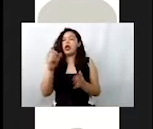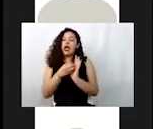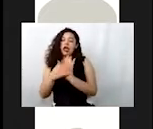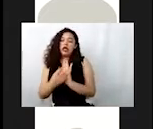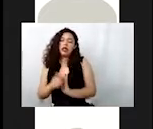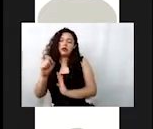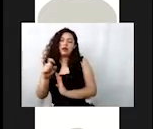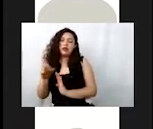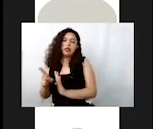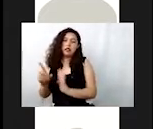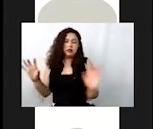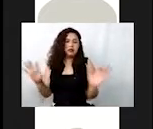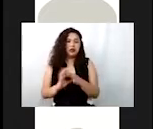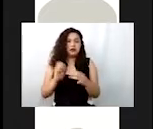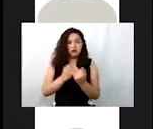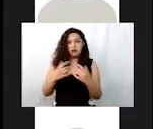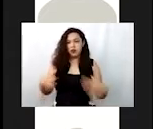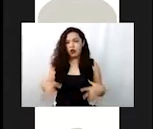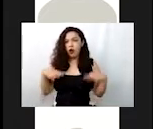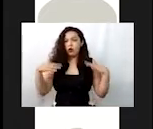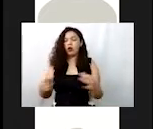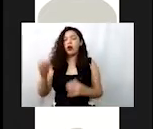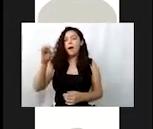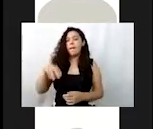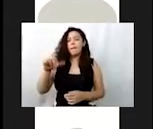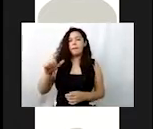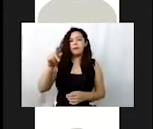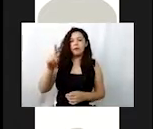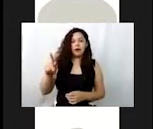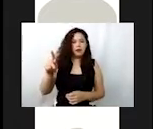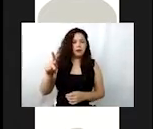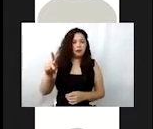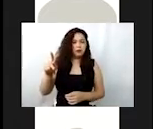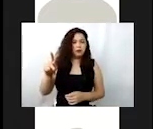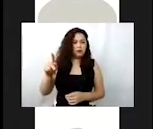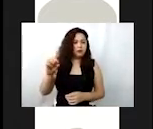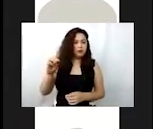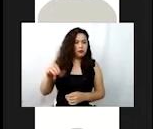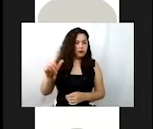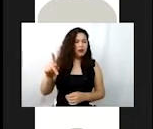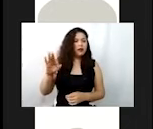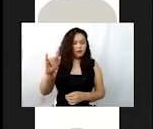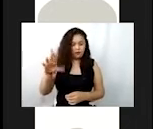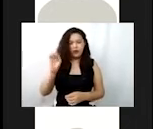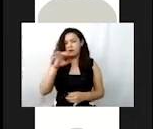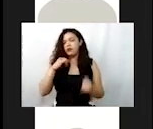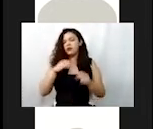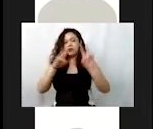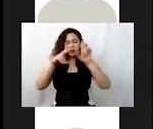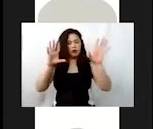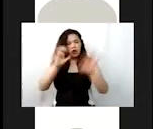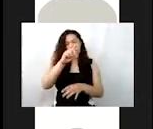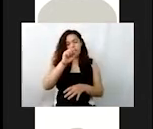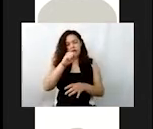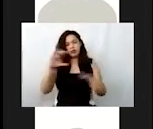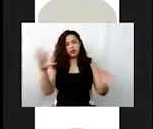la Fundación MAPFRE tiene la misma, un poco el mismo tema de alineación, no van tanto hacia los